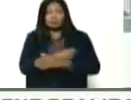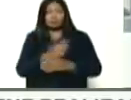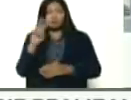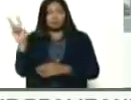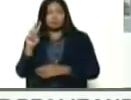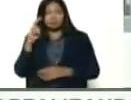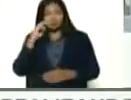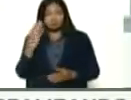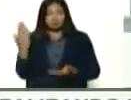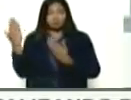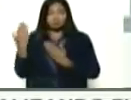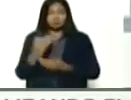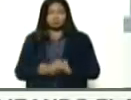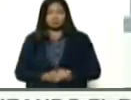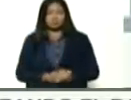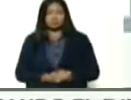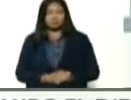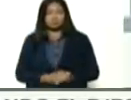presidente